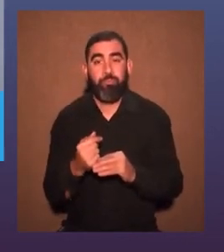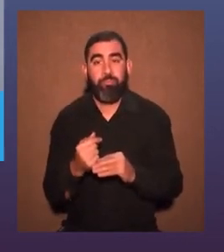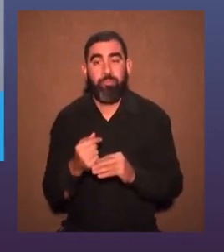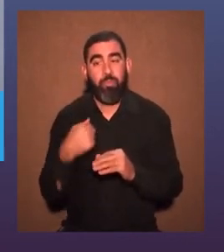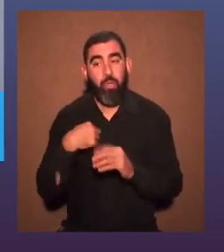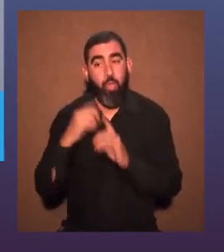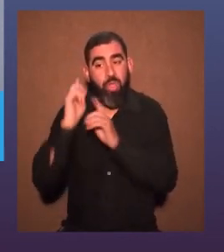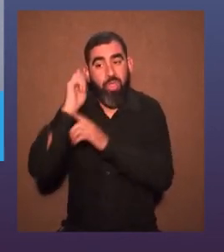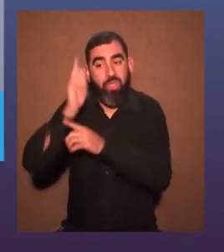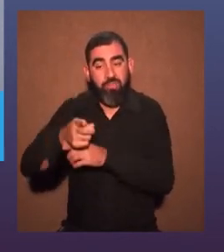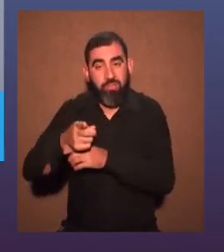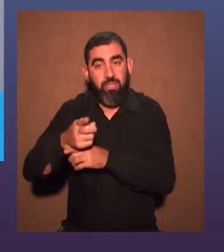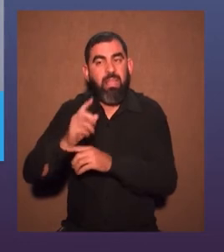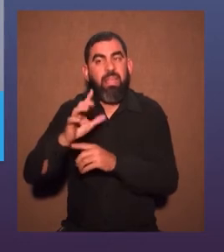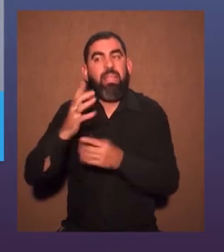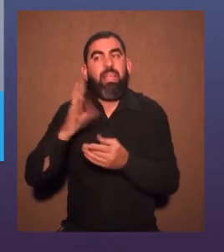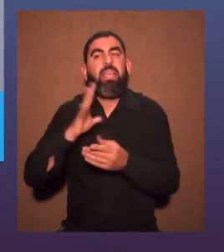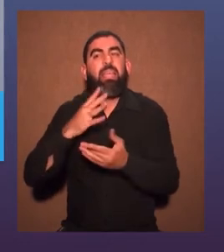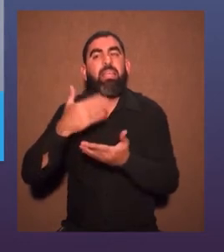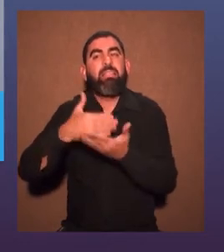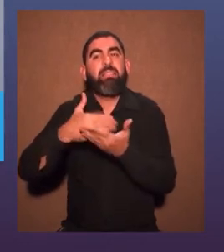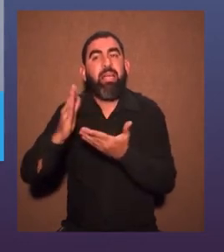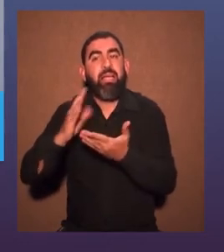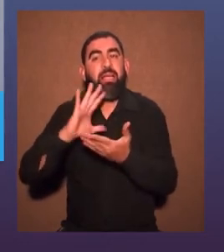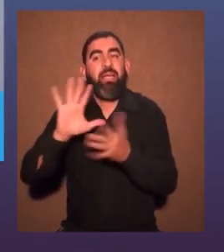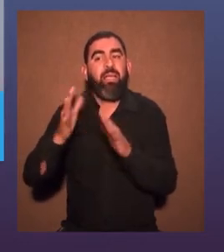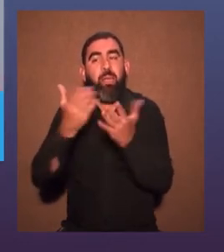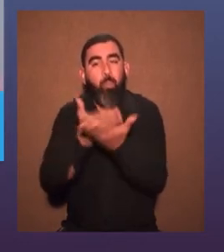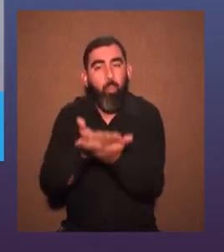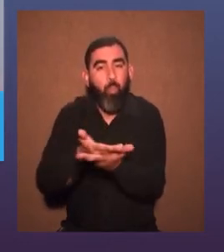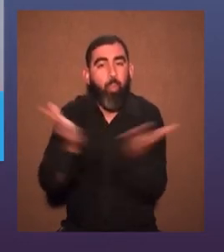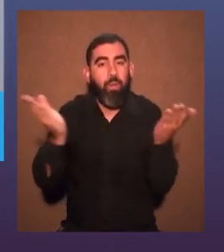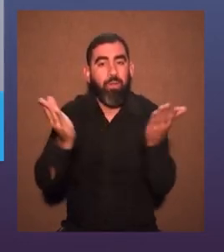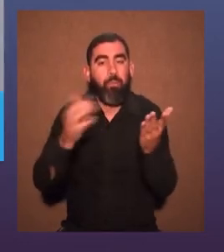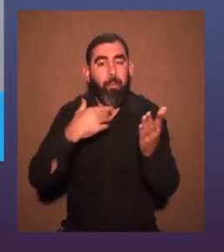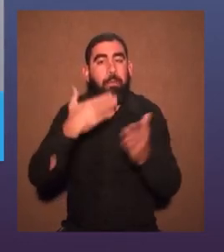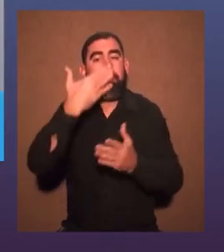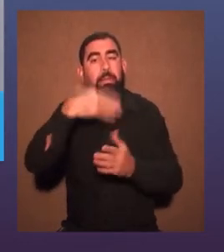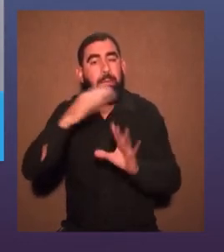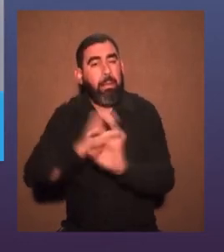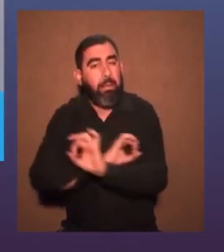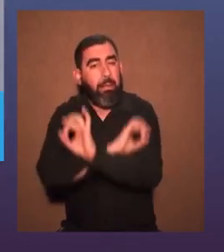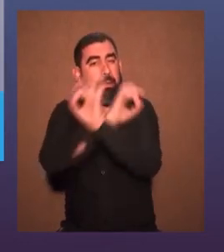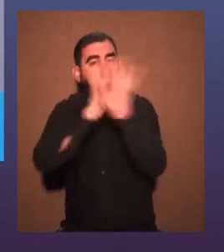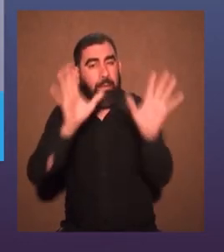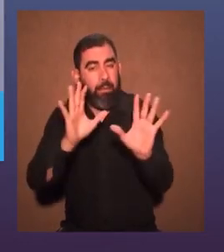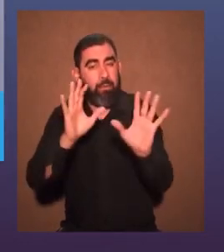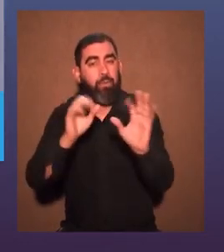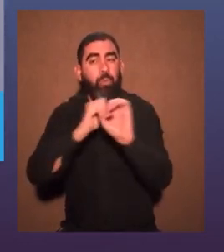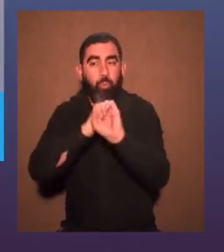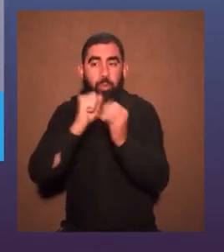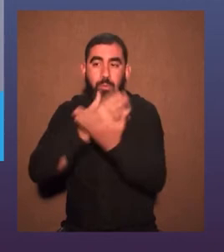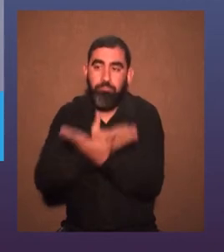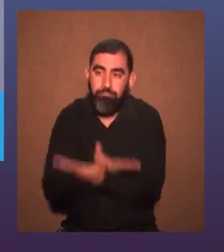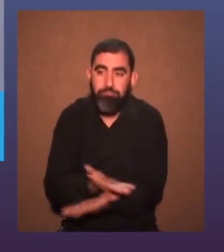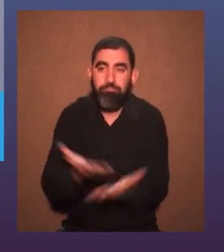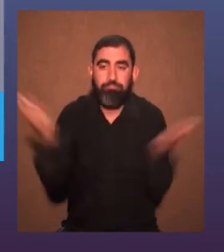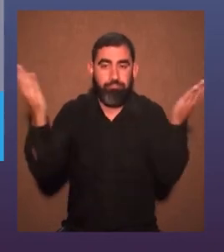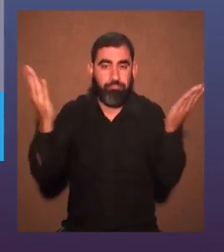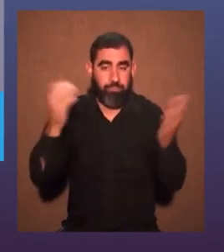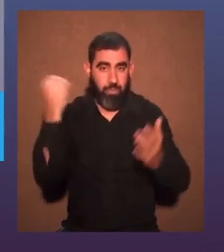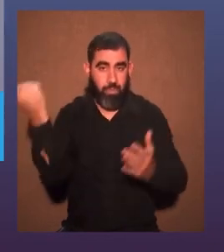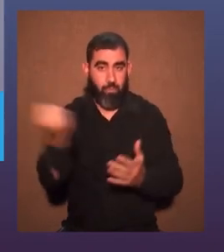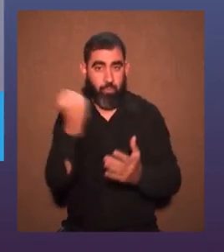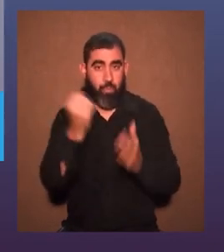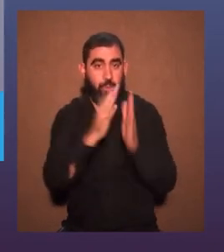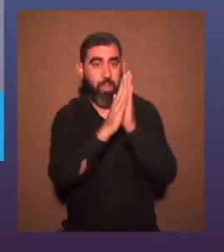que tomar decisiones que dejar en el escenario, ¿no? Para que se entienda y pueda trascender lo esencial de